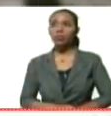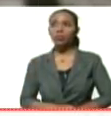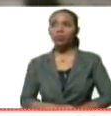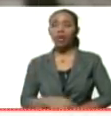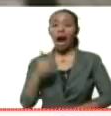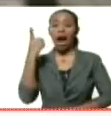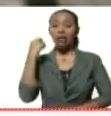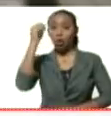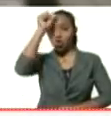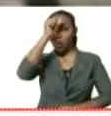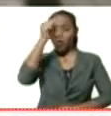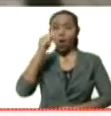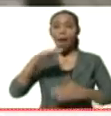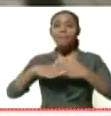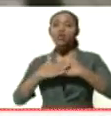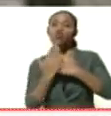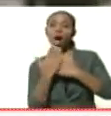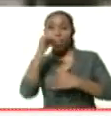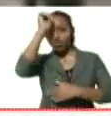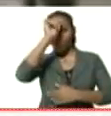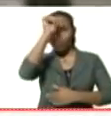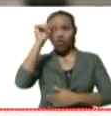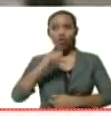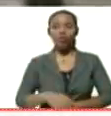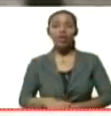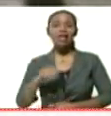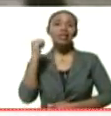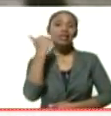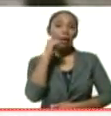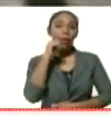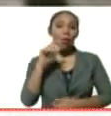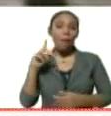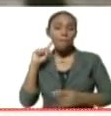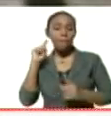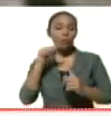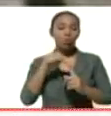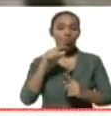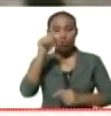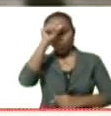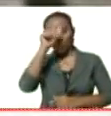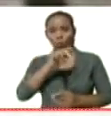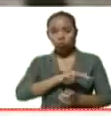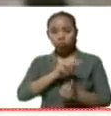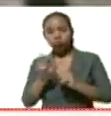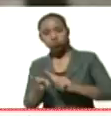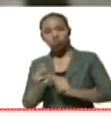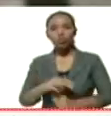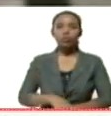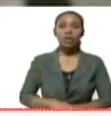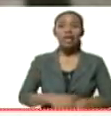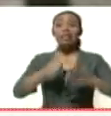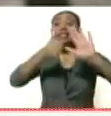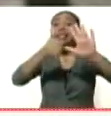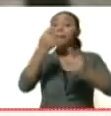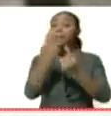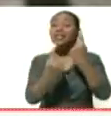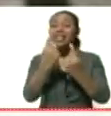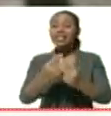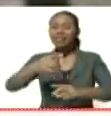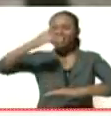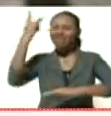Ayer domingo, en la madrugada del domingo, o sea, de sábado para domingo. Ahorita tenemos 6 pacientes graves,